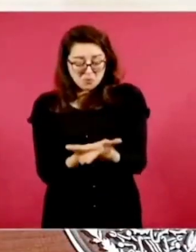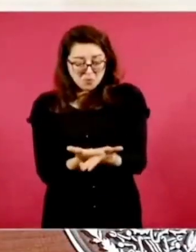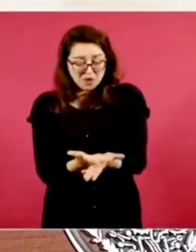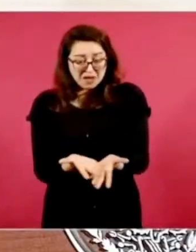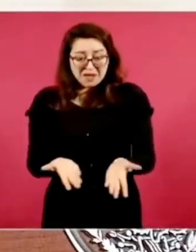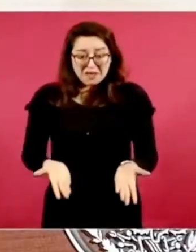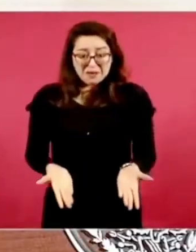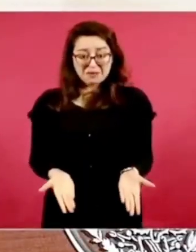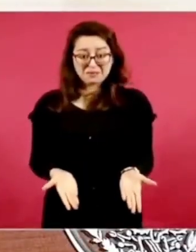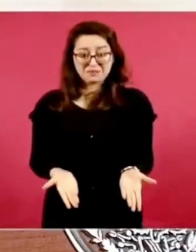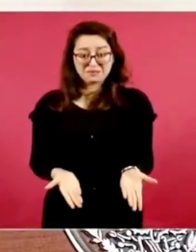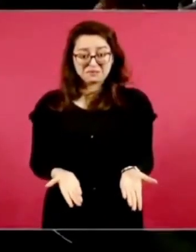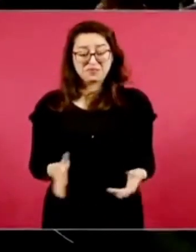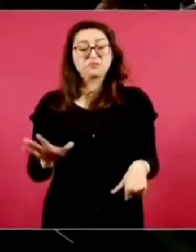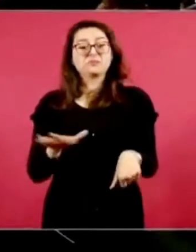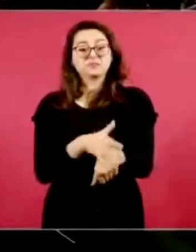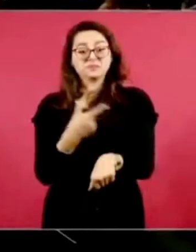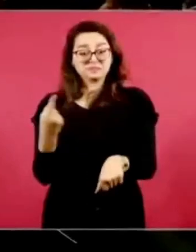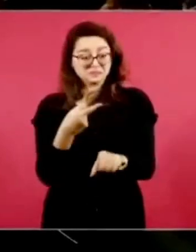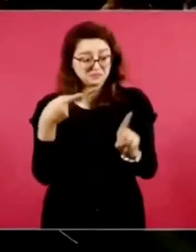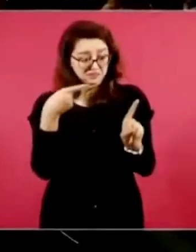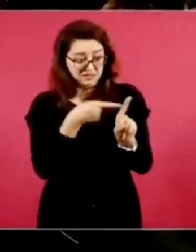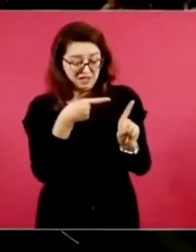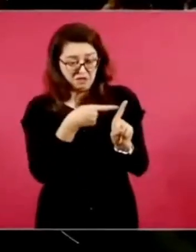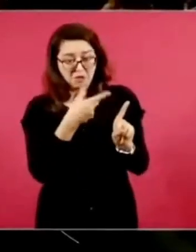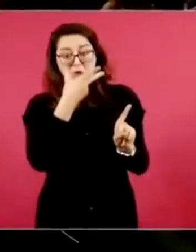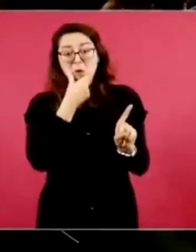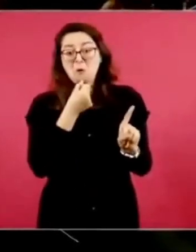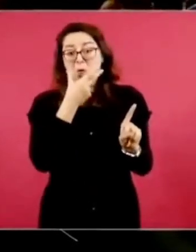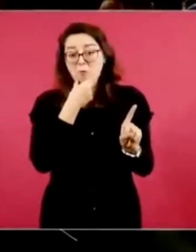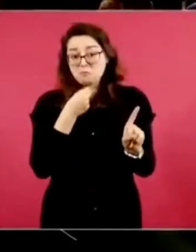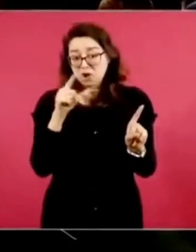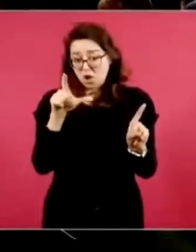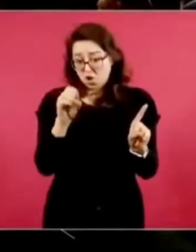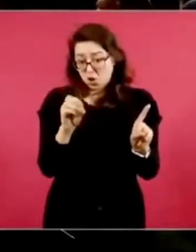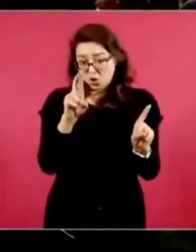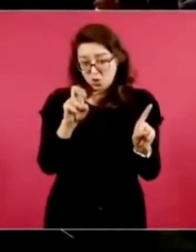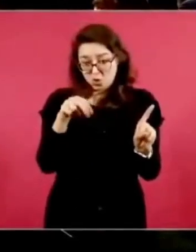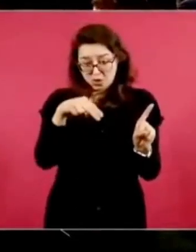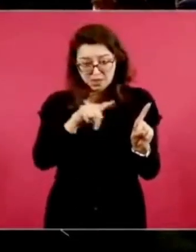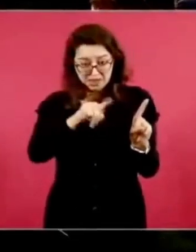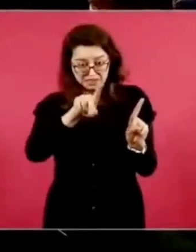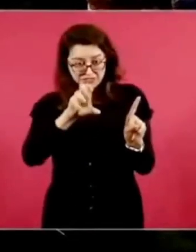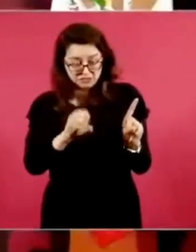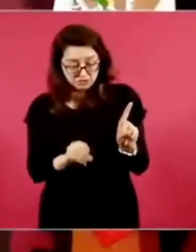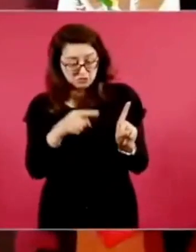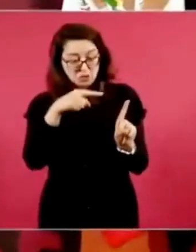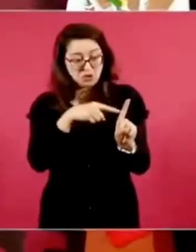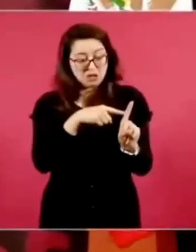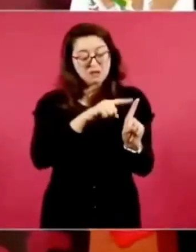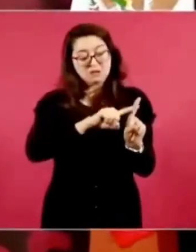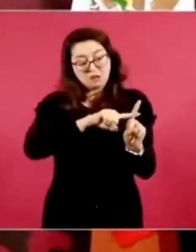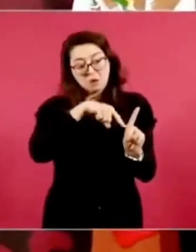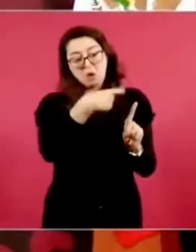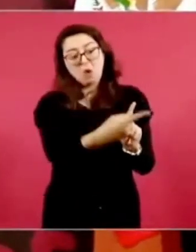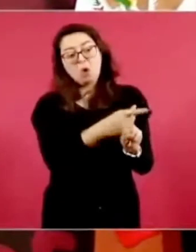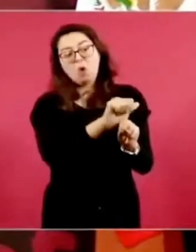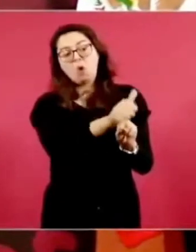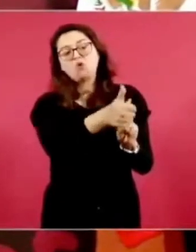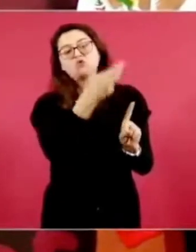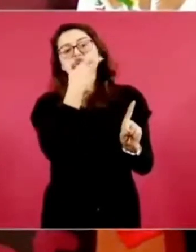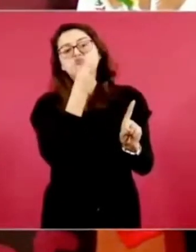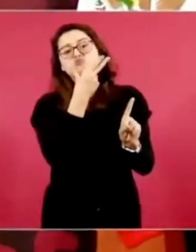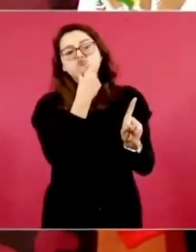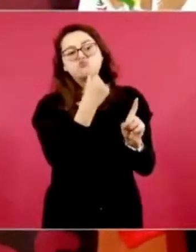porque le graban una conversación con su ayudante auxiliar, en donde